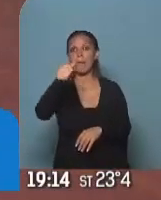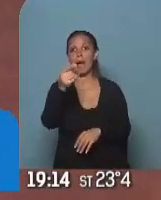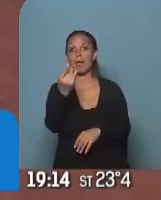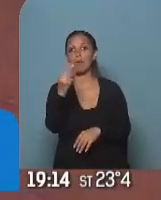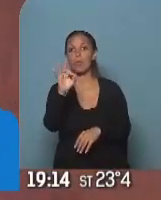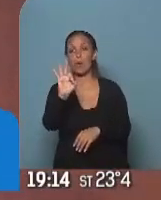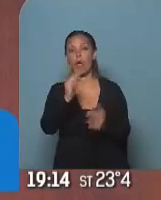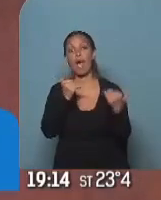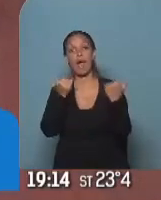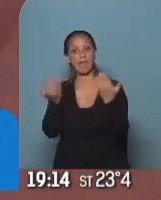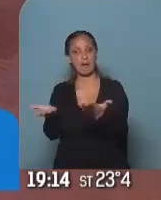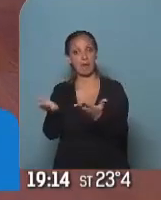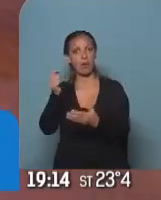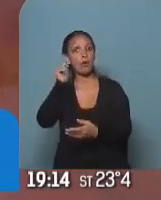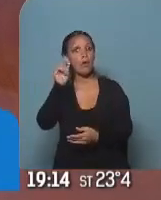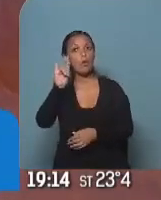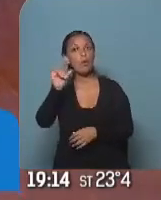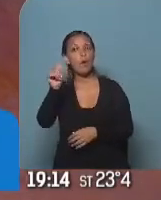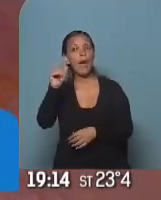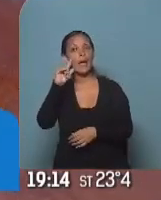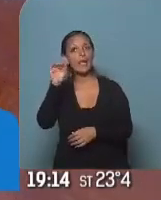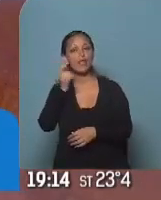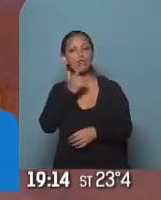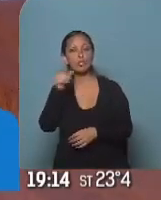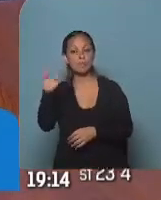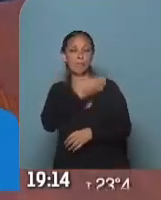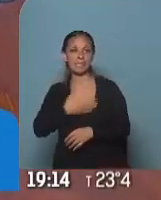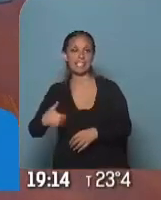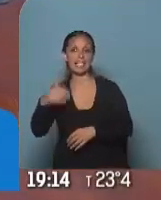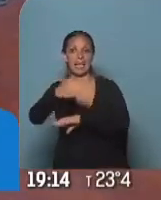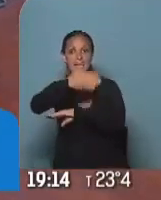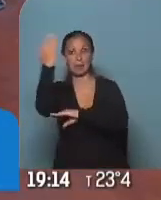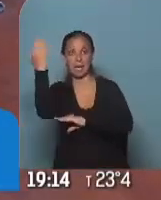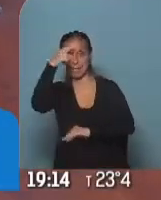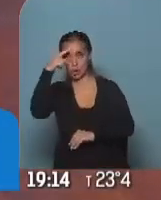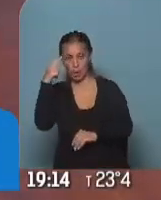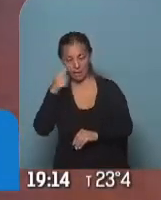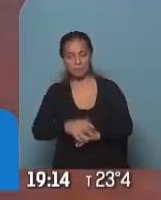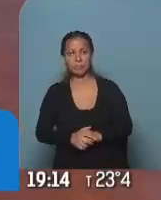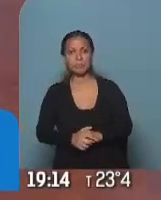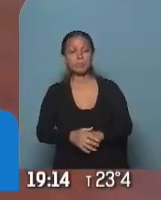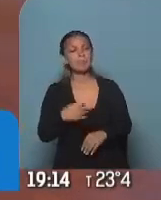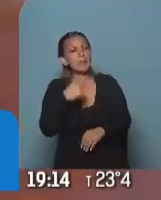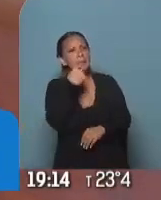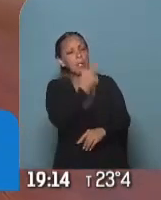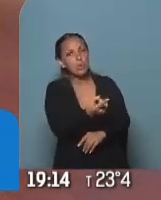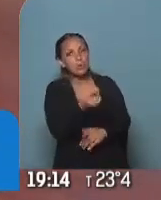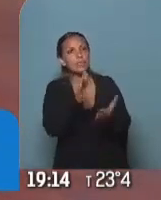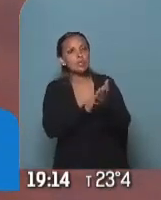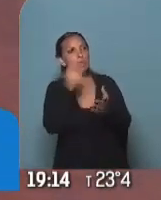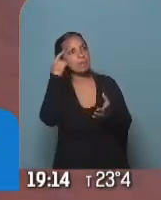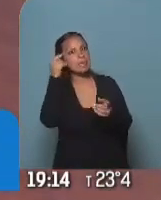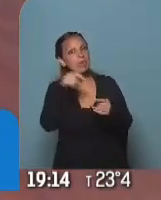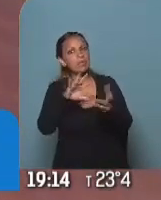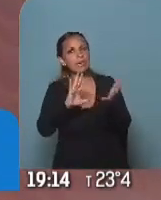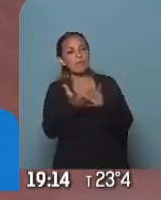favor de Juan Guaidó, presidente de la Asamblea Nacional. Y ahora, en ese contexto, y pensando en lo institucional, ¿cómo hace un país para